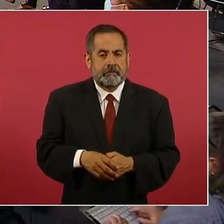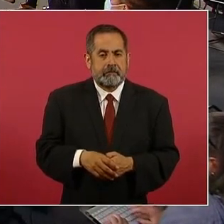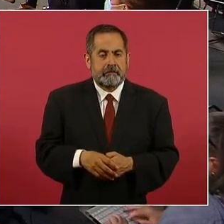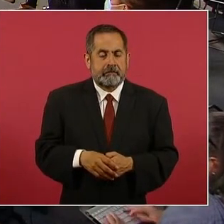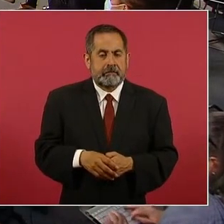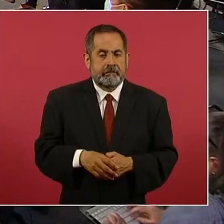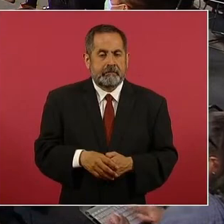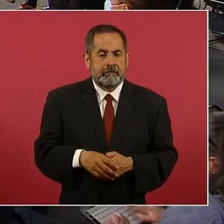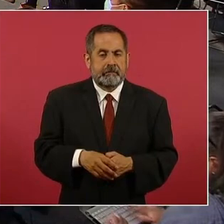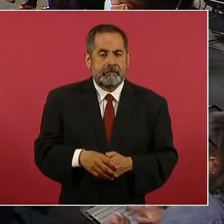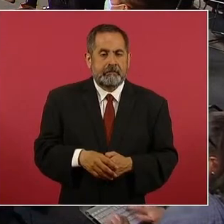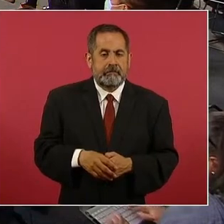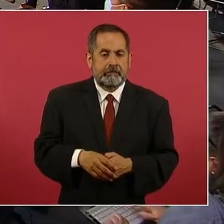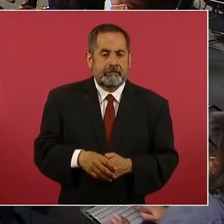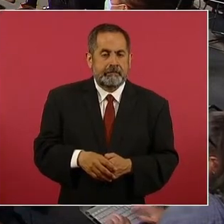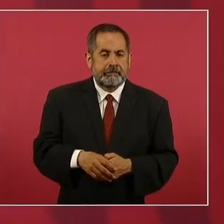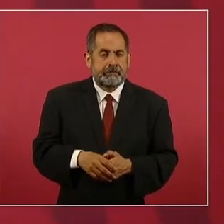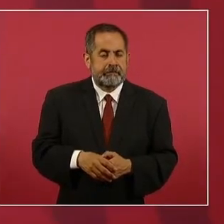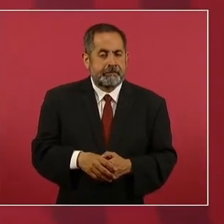no dejan